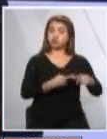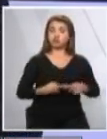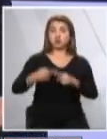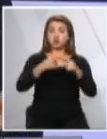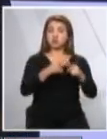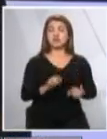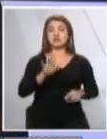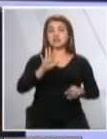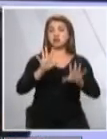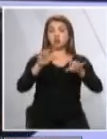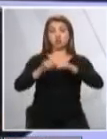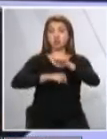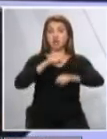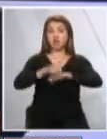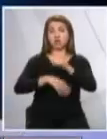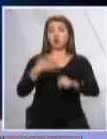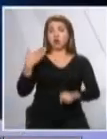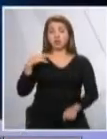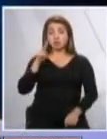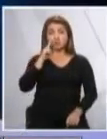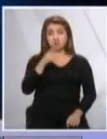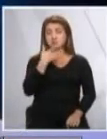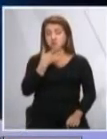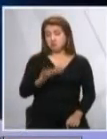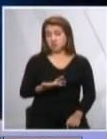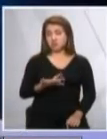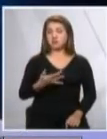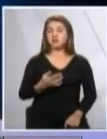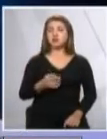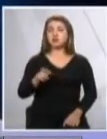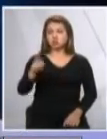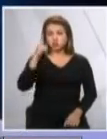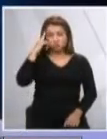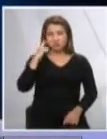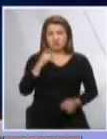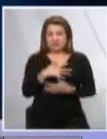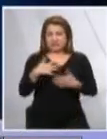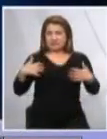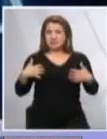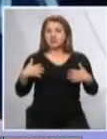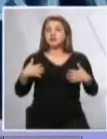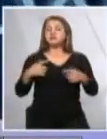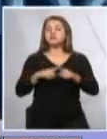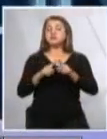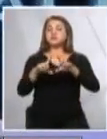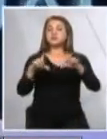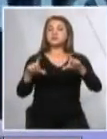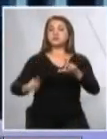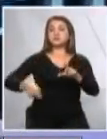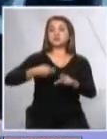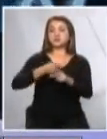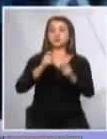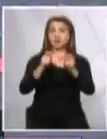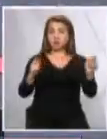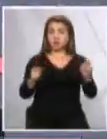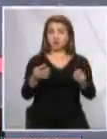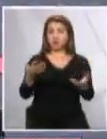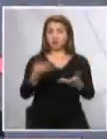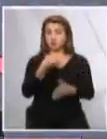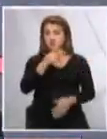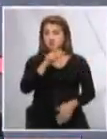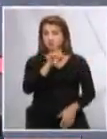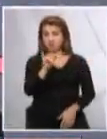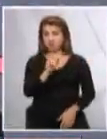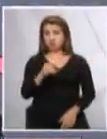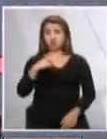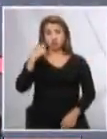hace 5 o 10 años no nos parecía relevante. Felipe, ¿es una hipocresía indignarse porque candidatos hayan financiado campañas con boletas, como dice Edmundo Pérez Lloma? Yo creo que